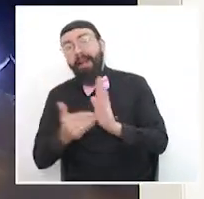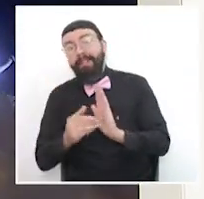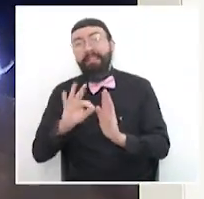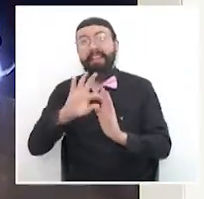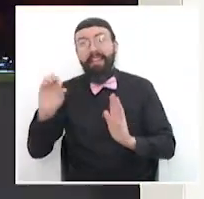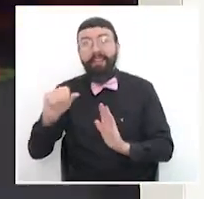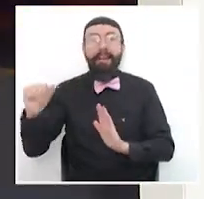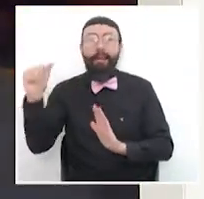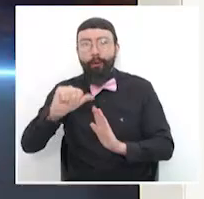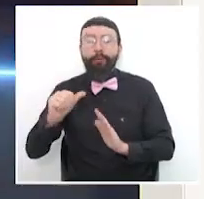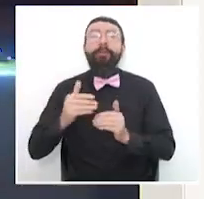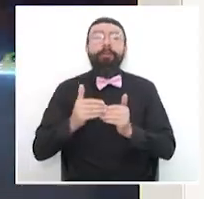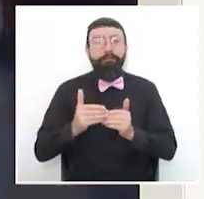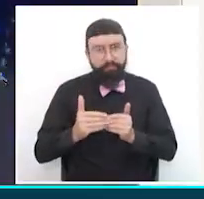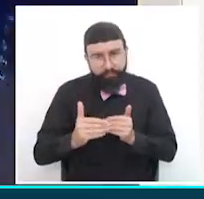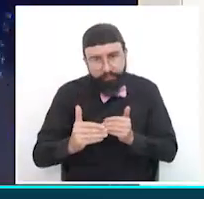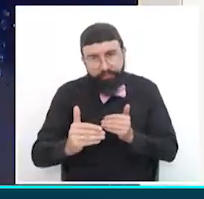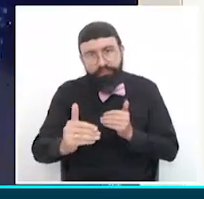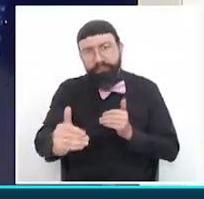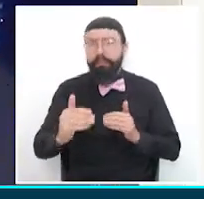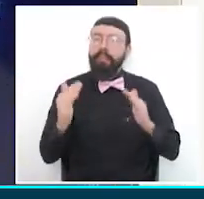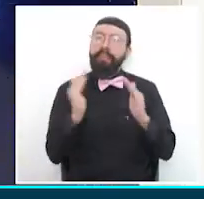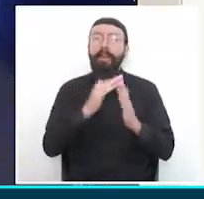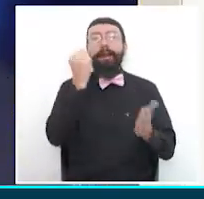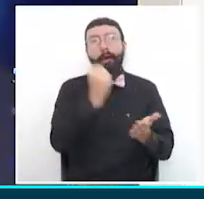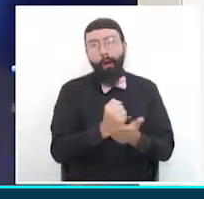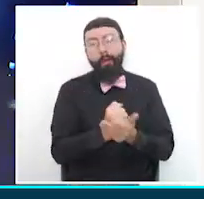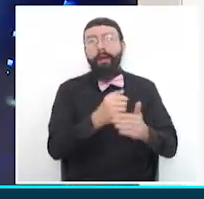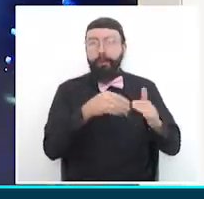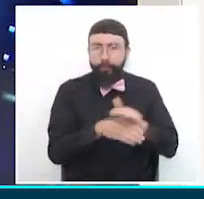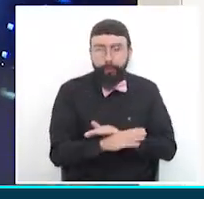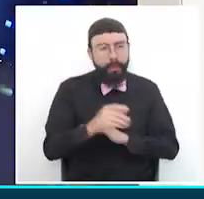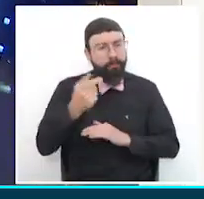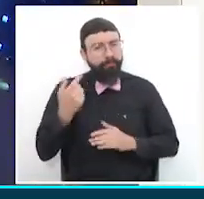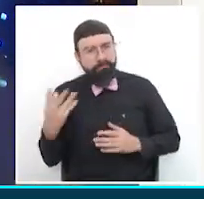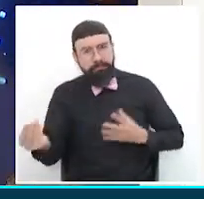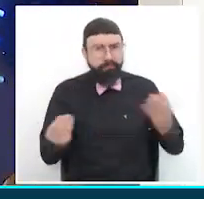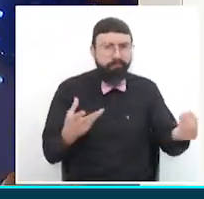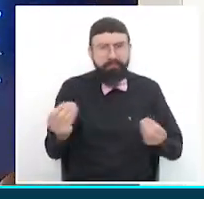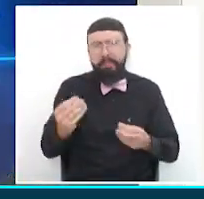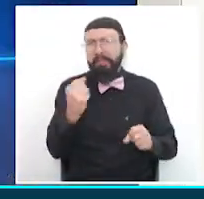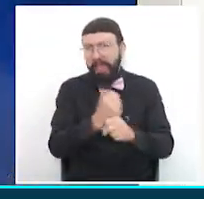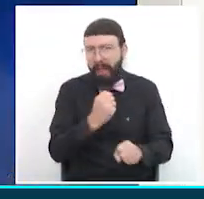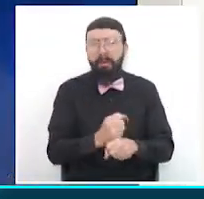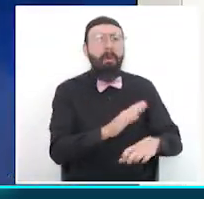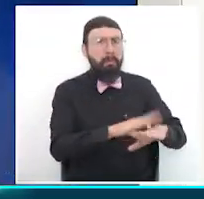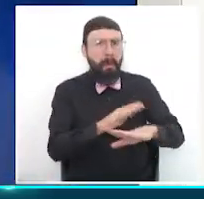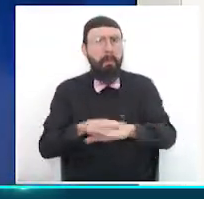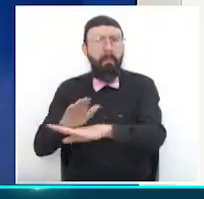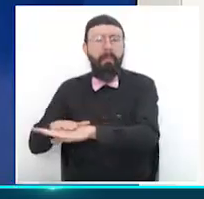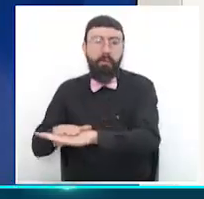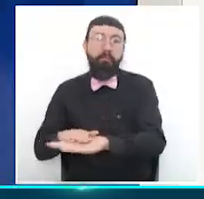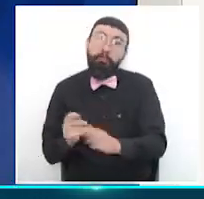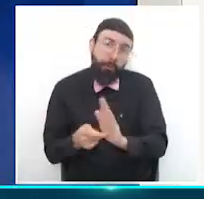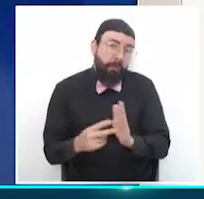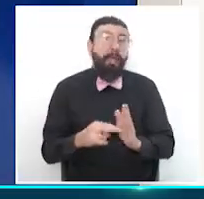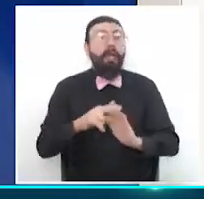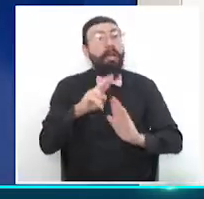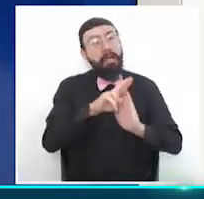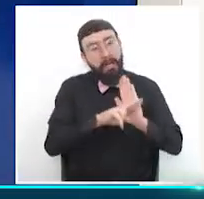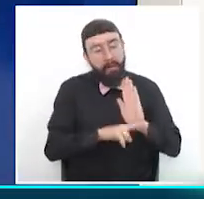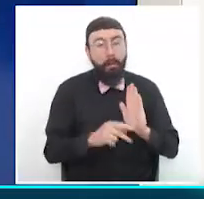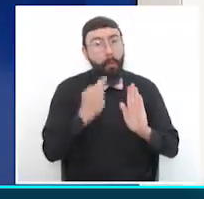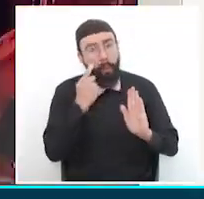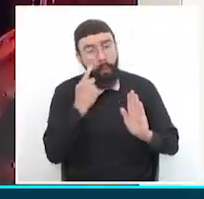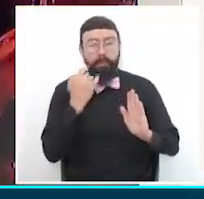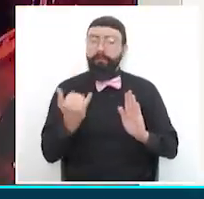agosto se extenderá el aislamiento obligatorio inteligente en nuestro país. ¿Qué quiere decir eso? Se mantienen las medidas restrictivas, la vida social